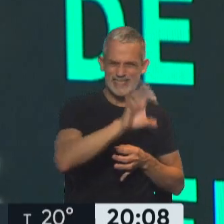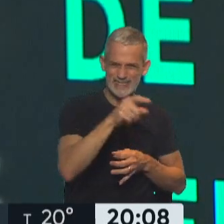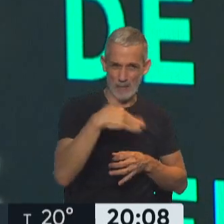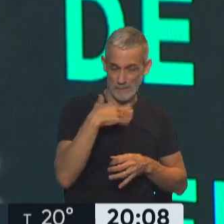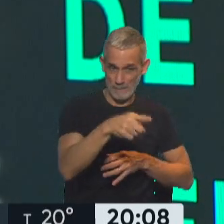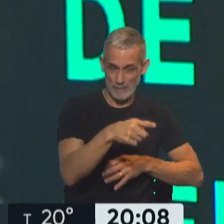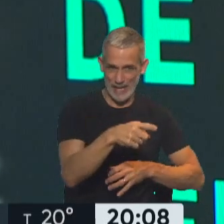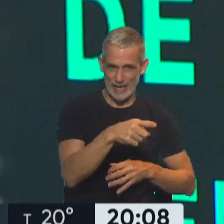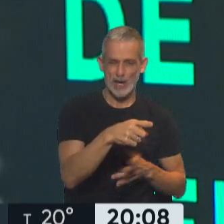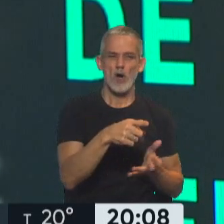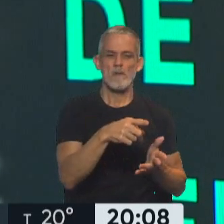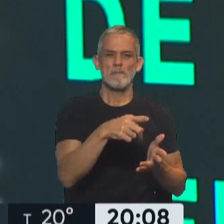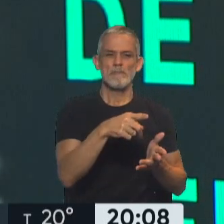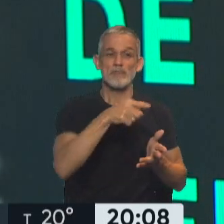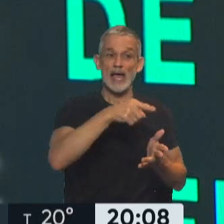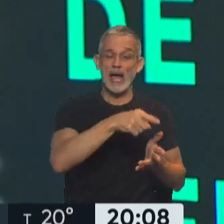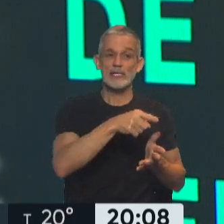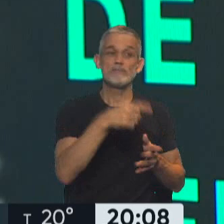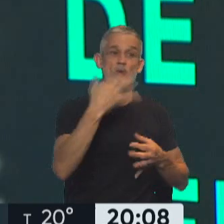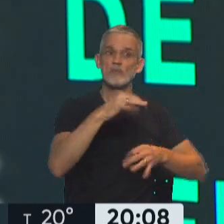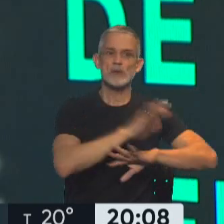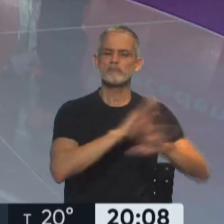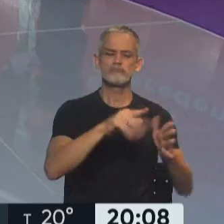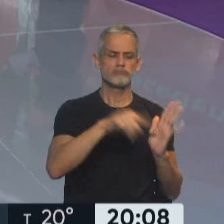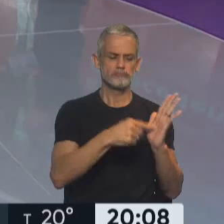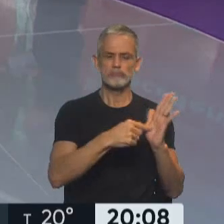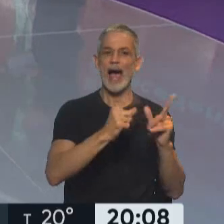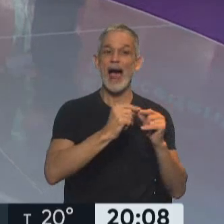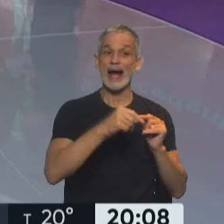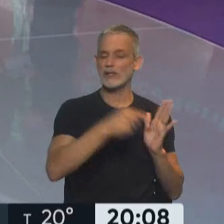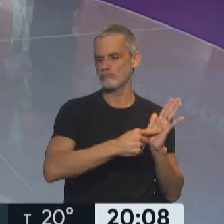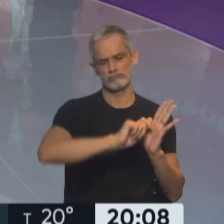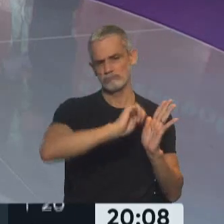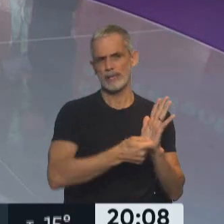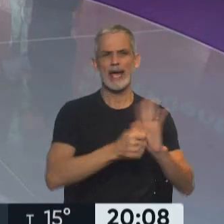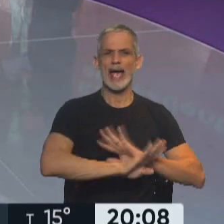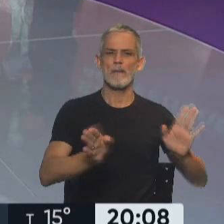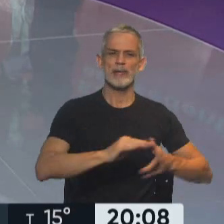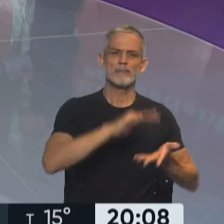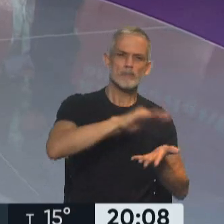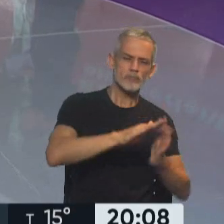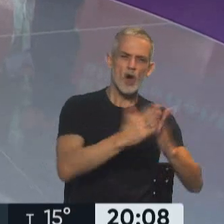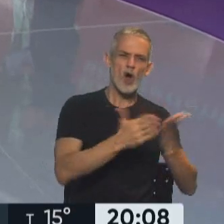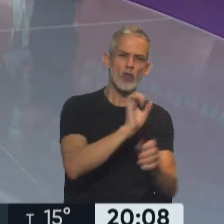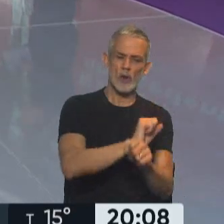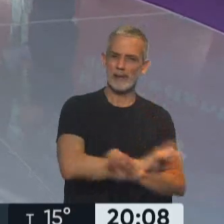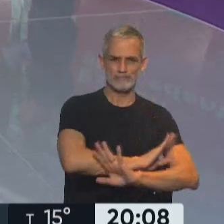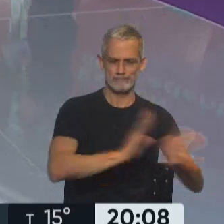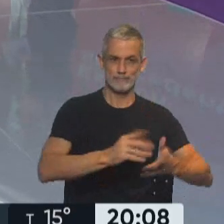provincia en comparación con Argentina, defina cambiar, modificar ese Código Penal. Pero la sentencia